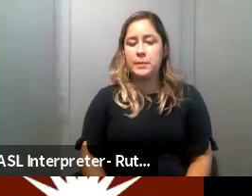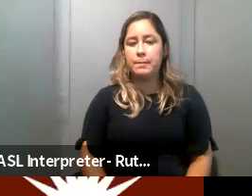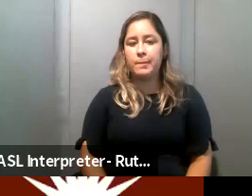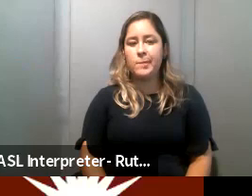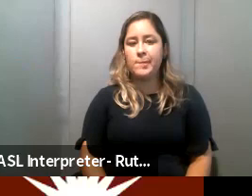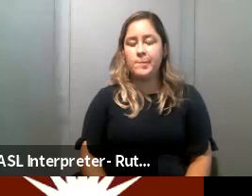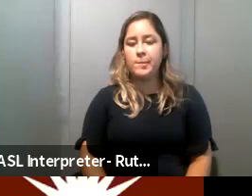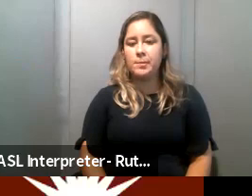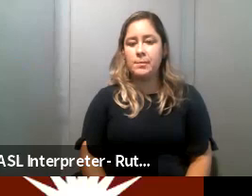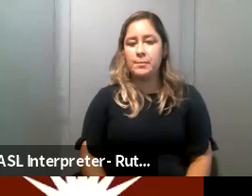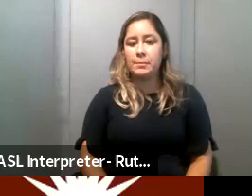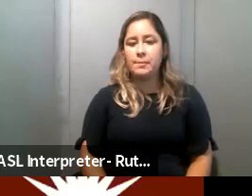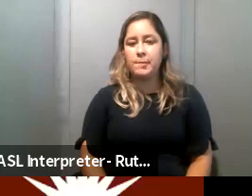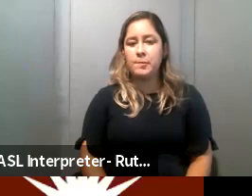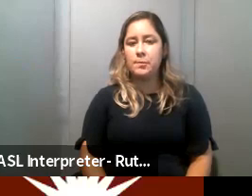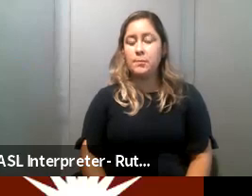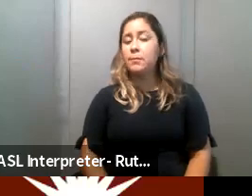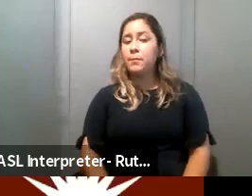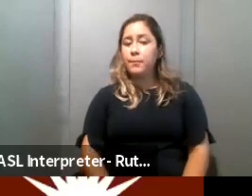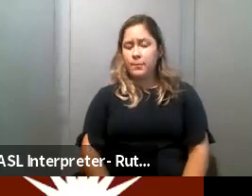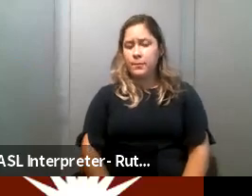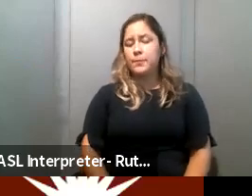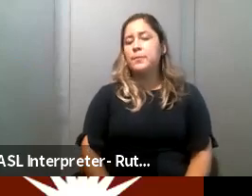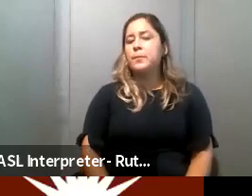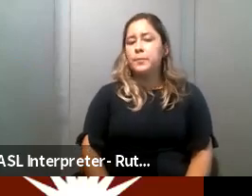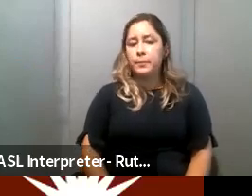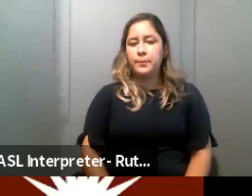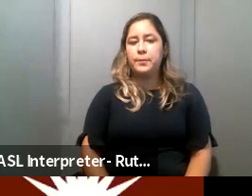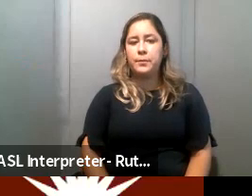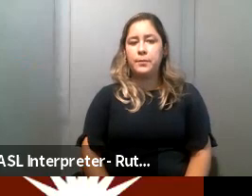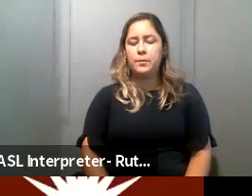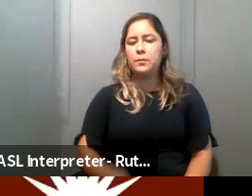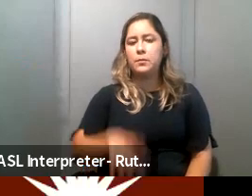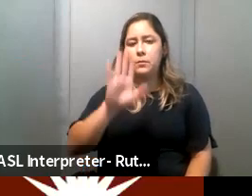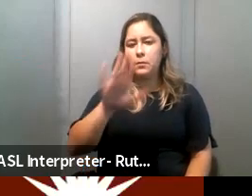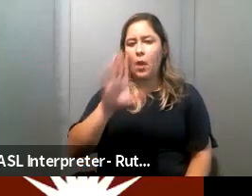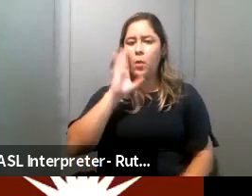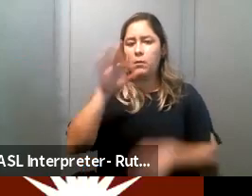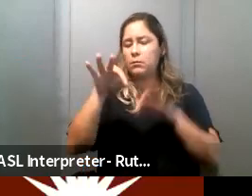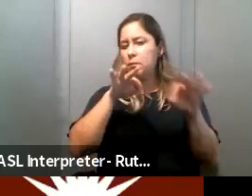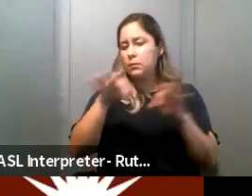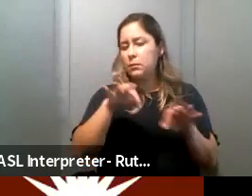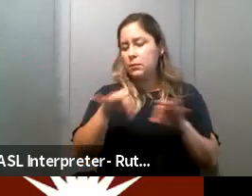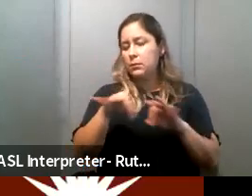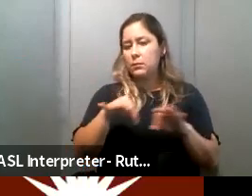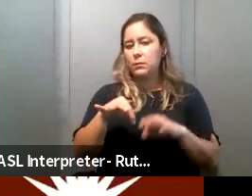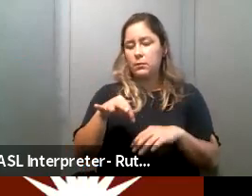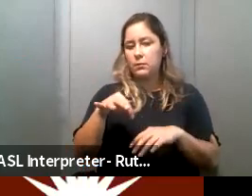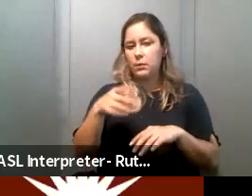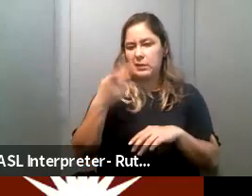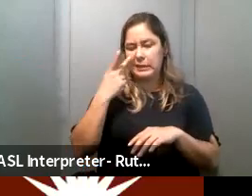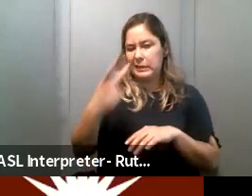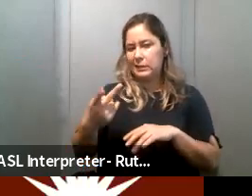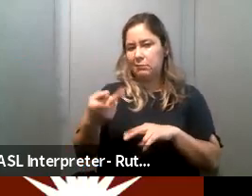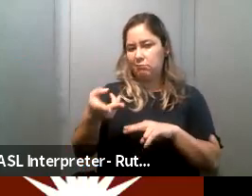mostrarles un poquito acerca de las razones al incremento de personas detenidas, y eso, pues ya como mis compañeras han mencionado aquí, es